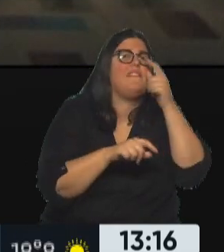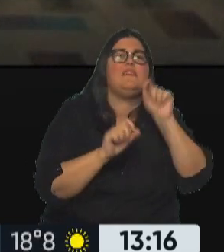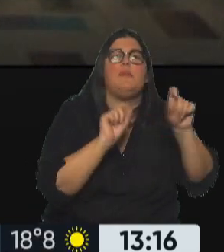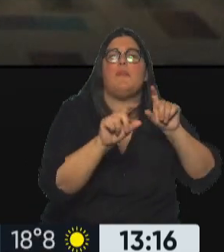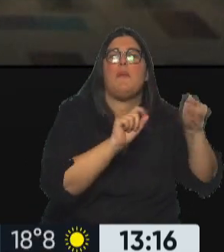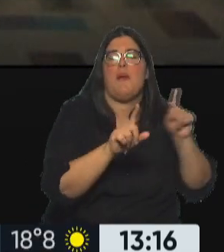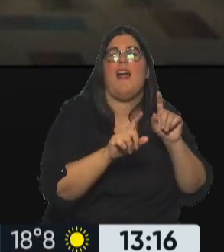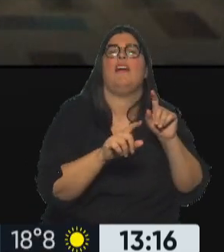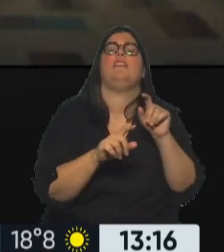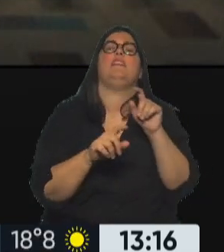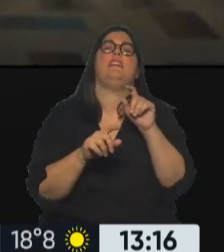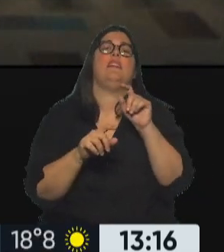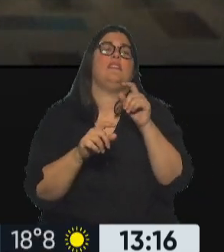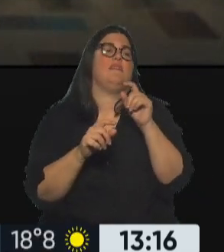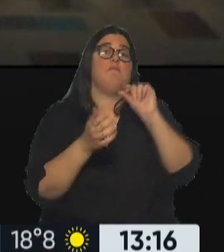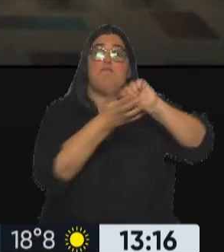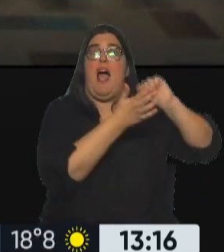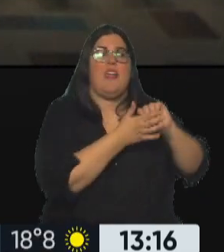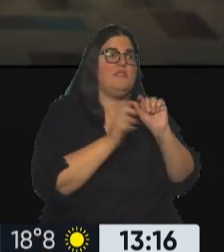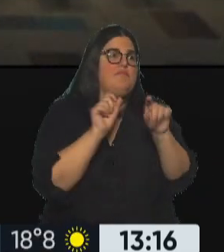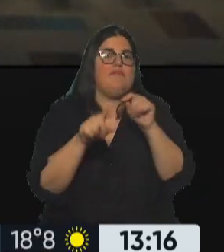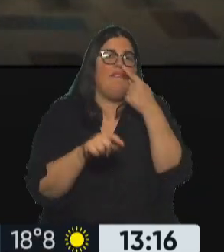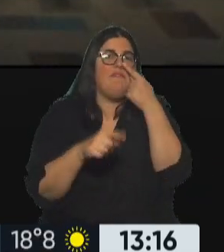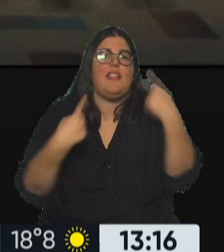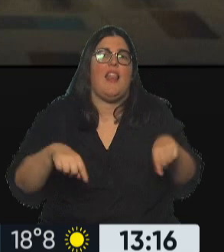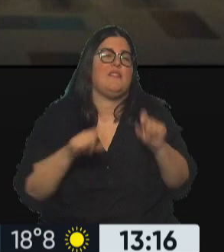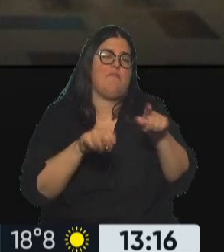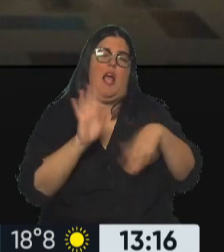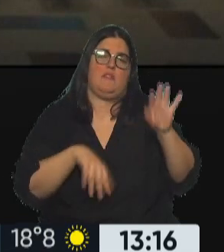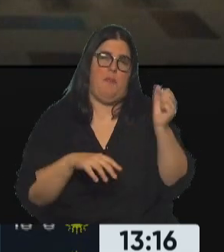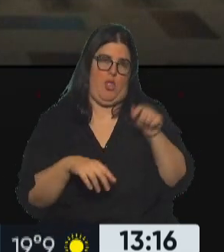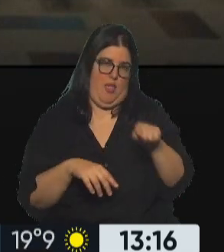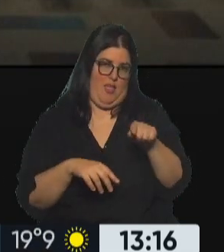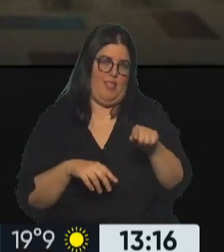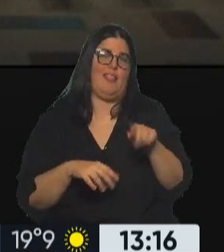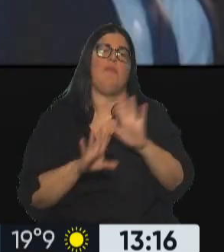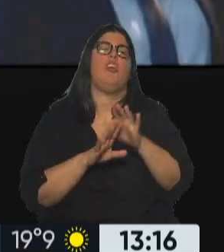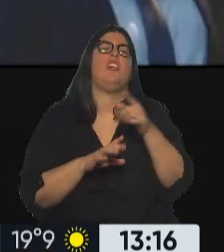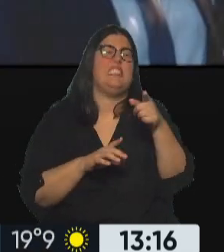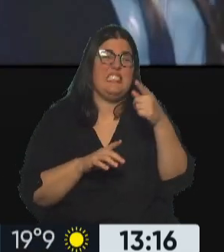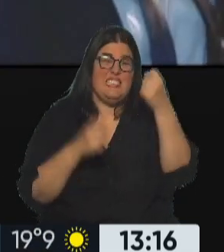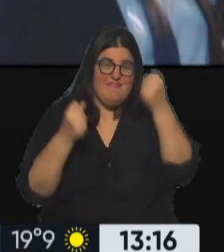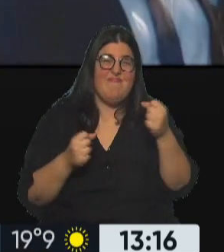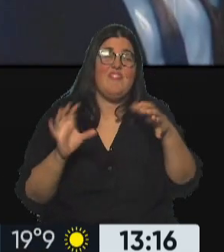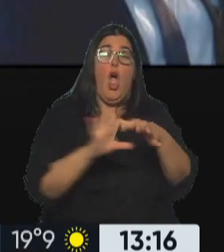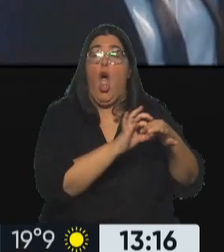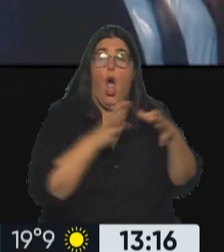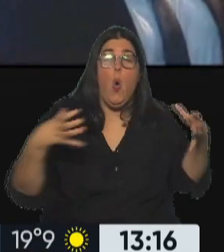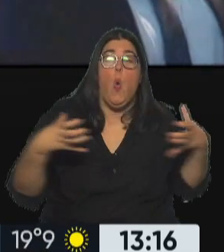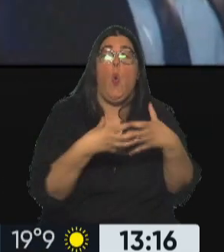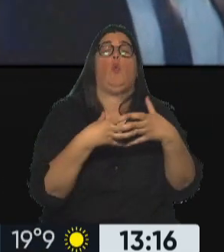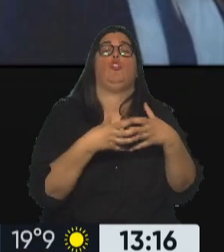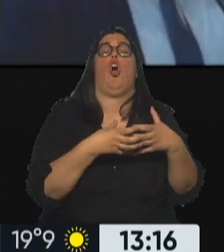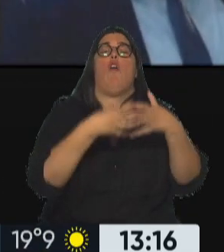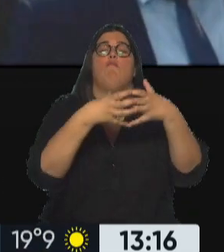produce a partir de lo que cada uno procura, que la capacidad de actuar en conjunto de manera sistemática. Mirando la